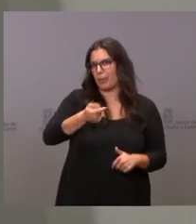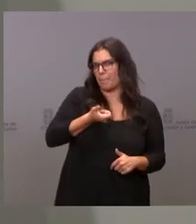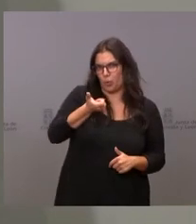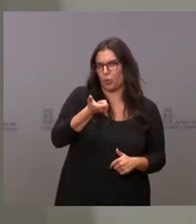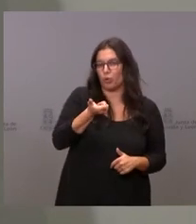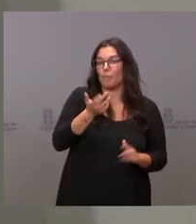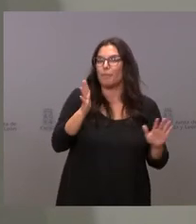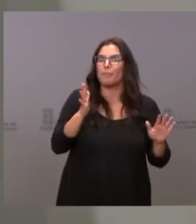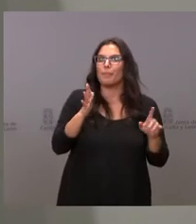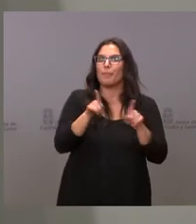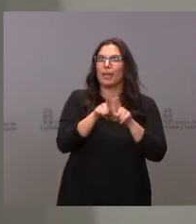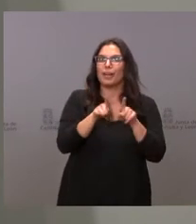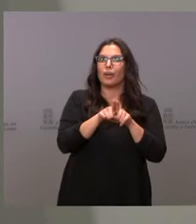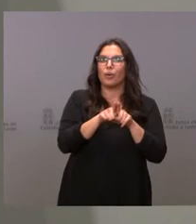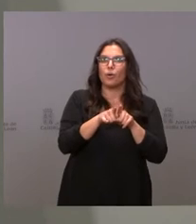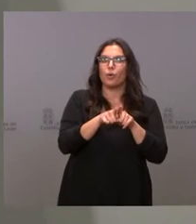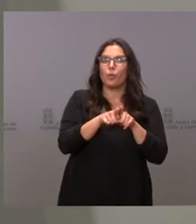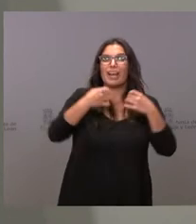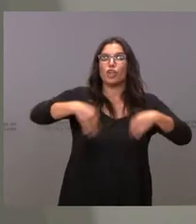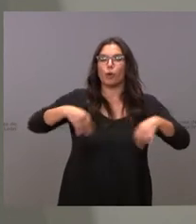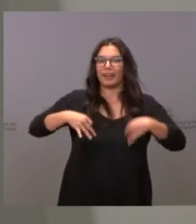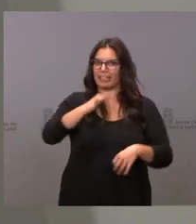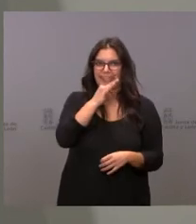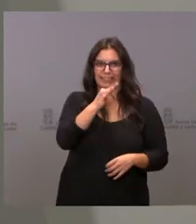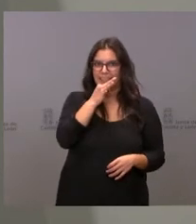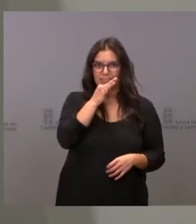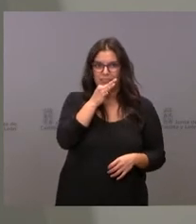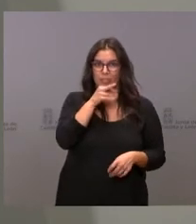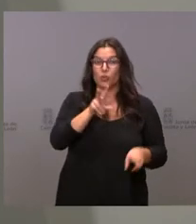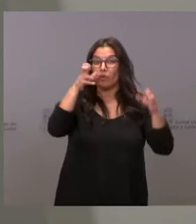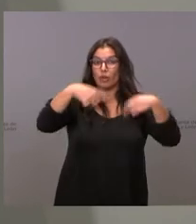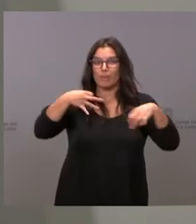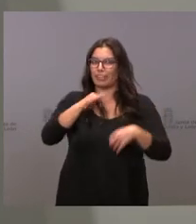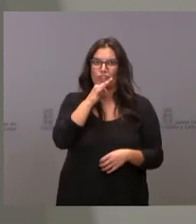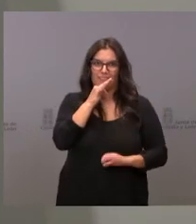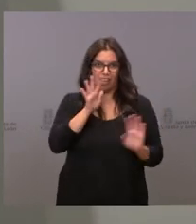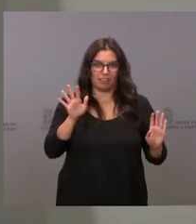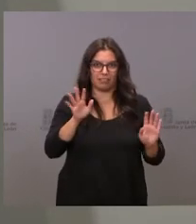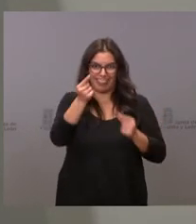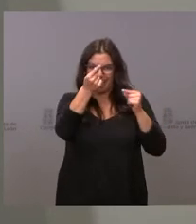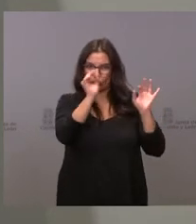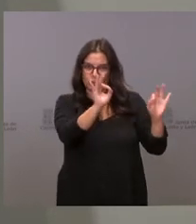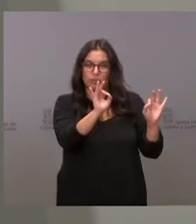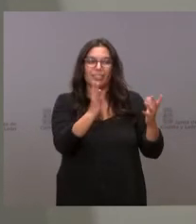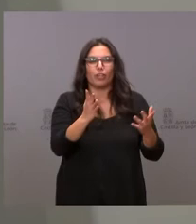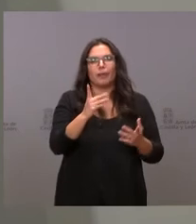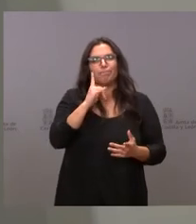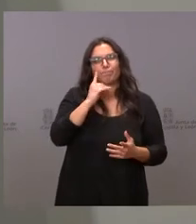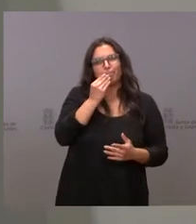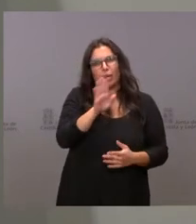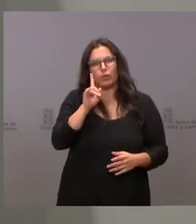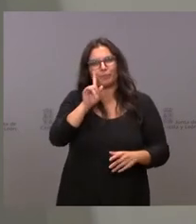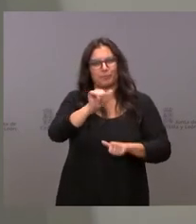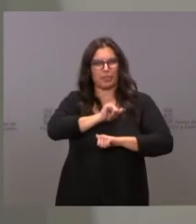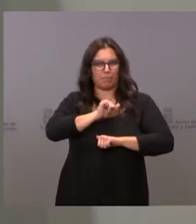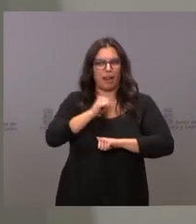en unas cifras de incidencia de normalidad, de lo que se conoce como nueva normalidad. Por tanto, creo que es prudente esperar a que sea el